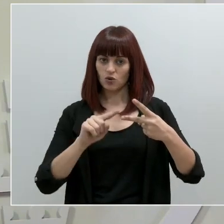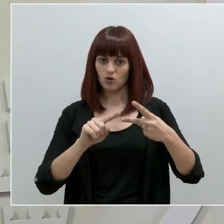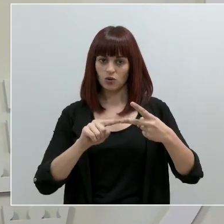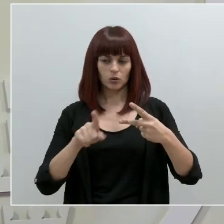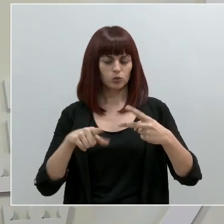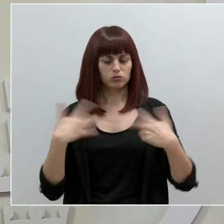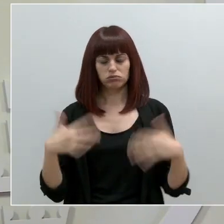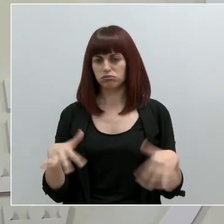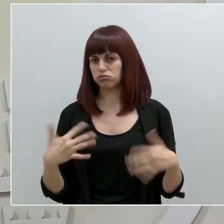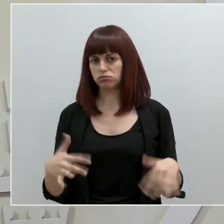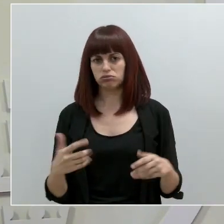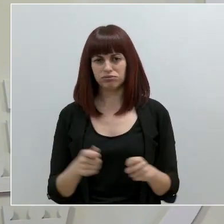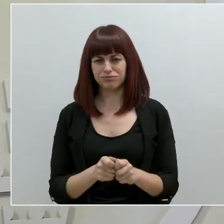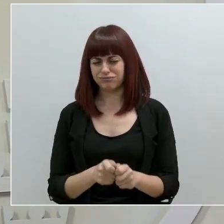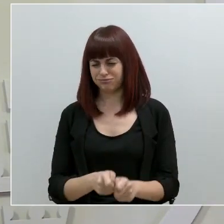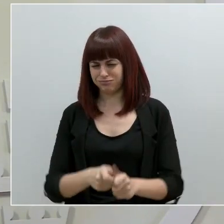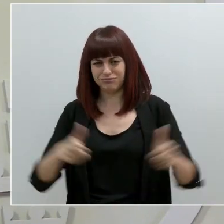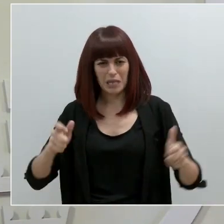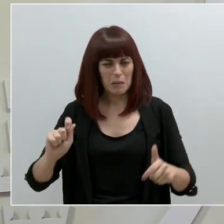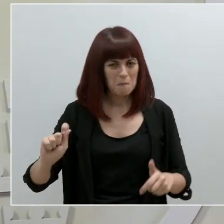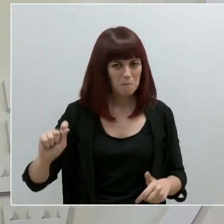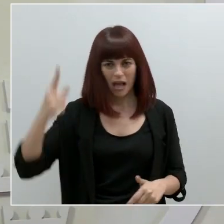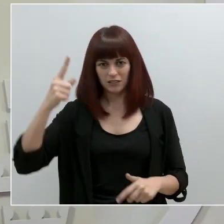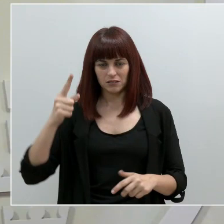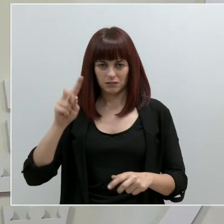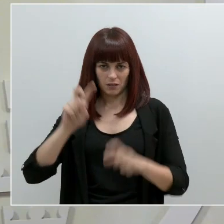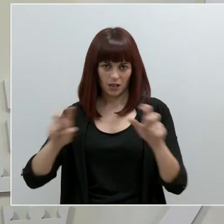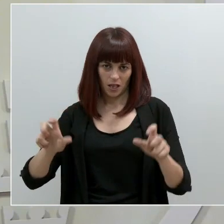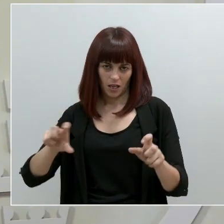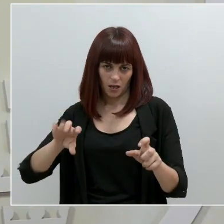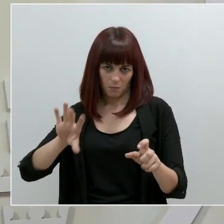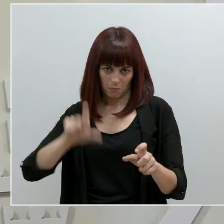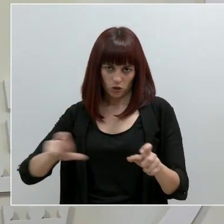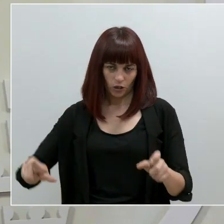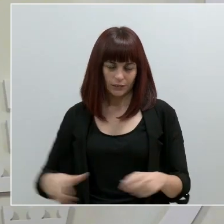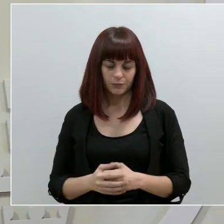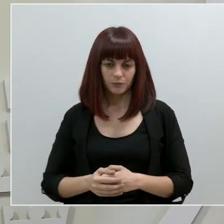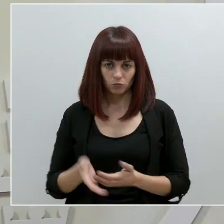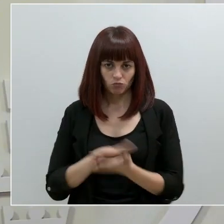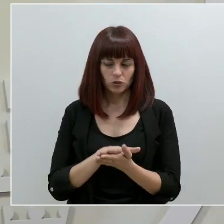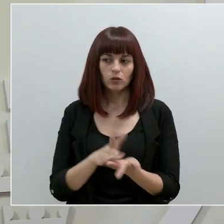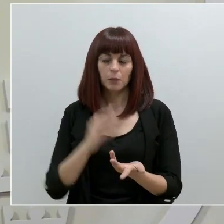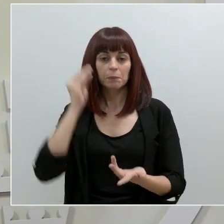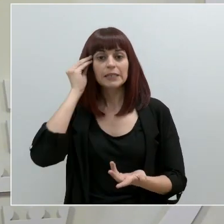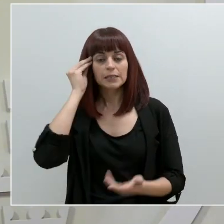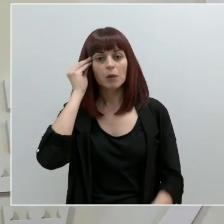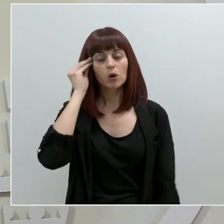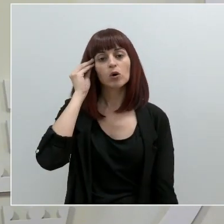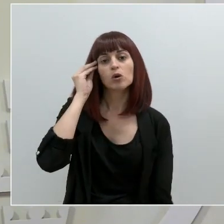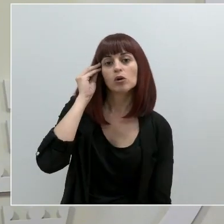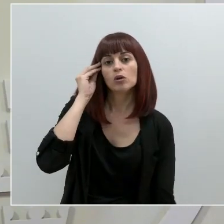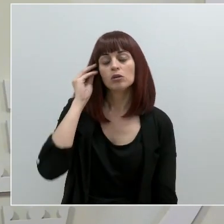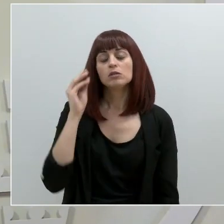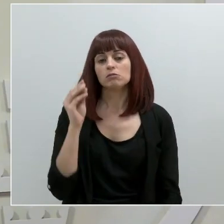tuvimos cifras récord en cuanto al número de casos. O sea que en principio, claro, atribuimos a ese elevado número de casos,